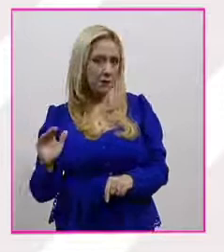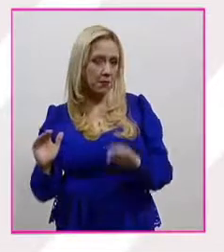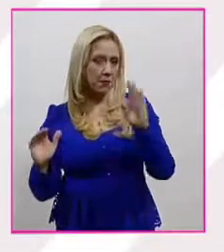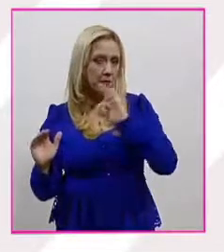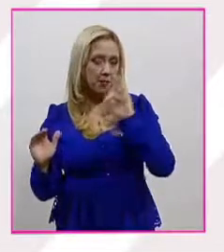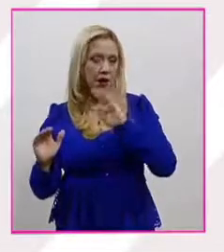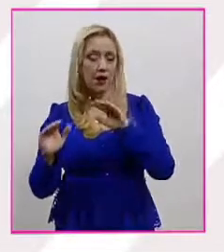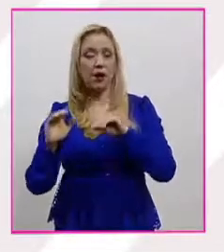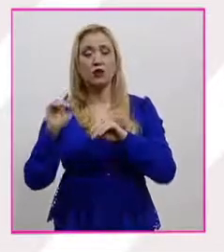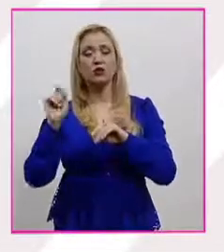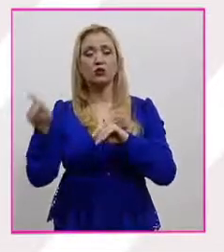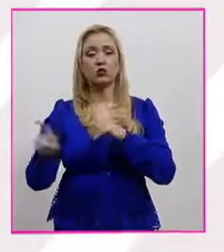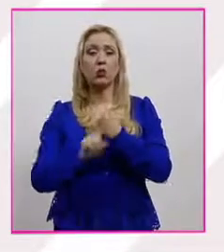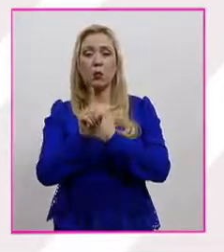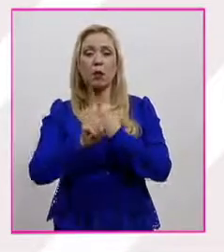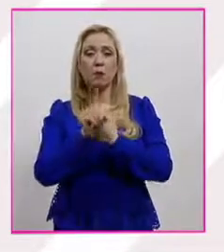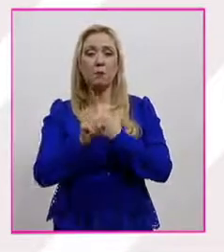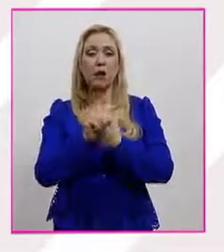piel más claro.